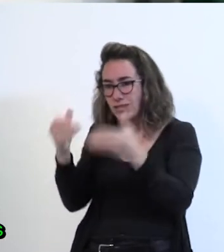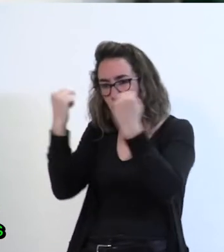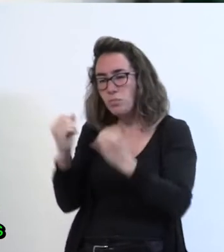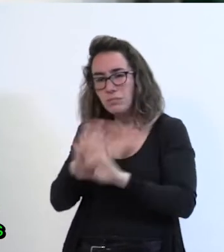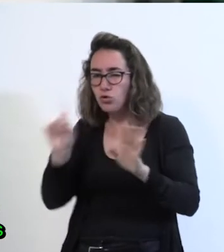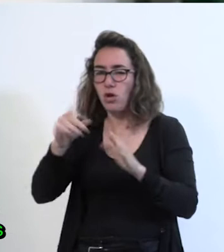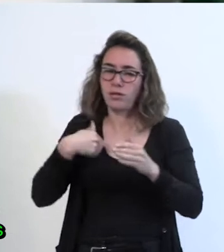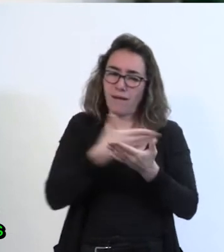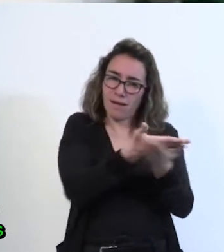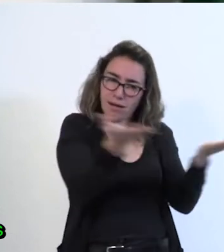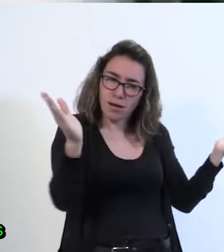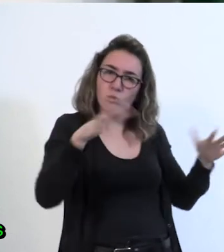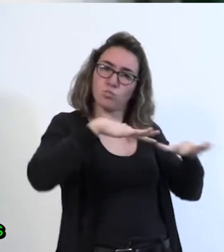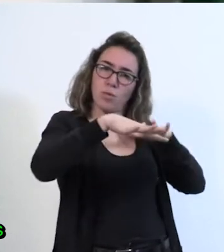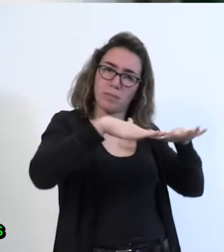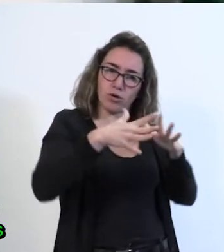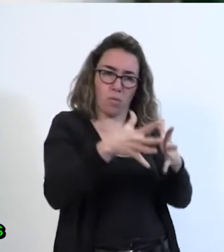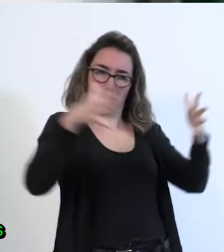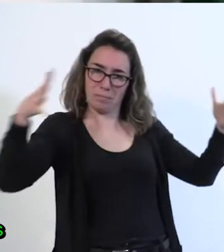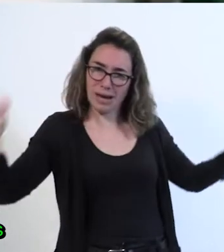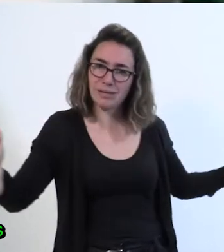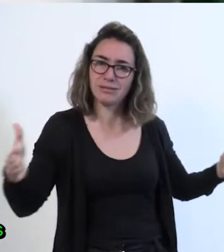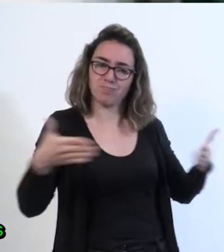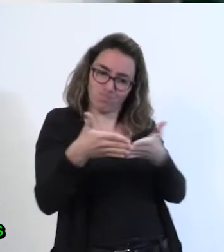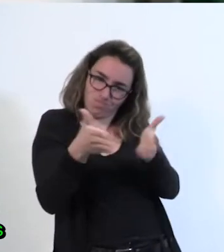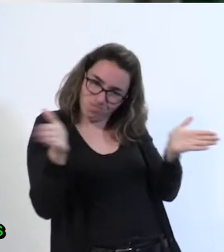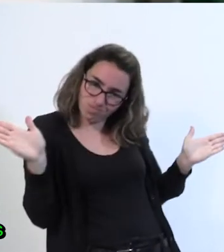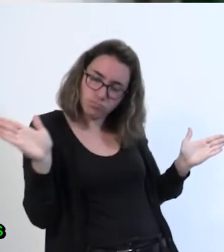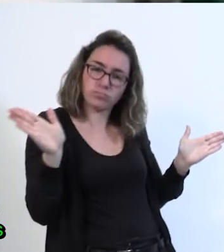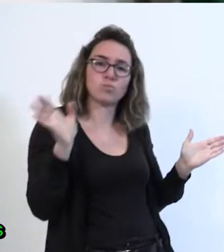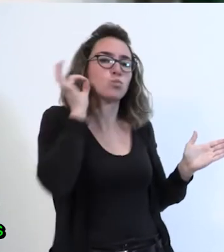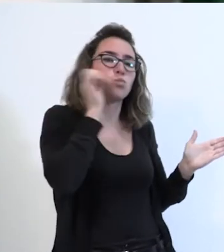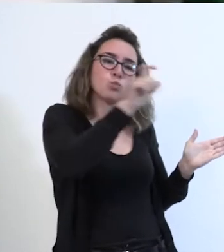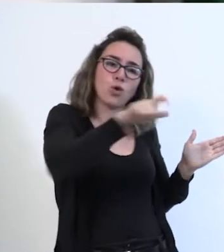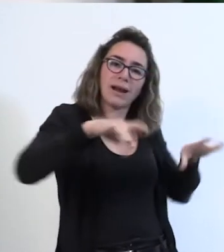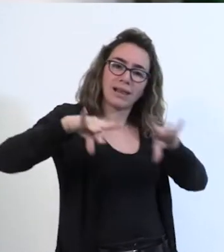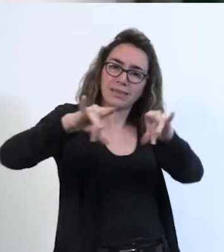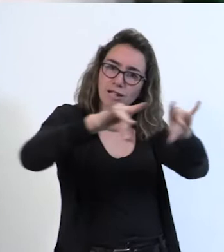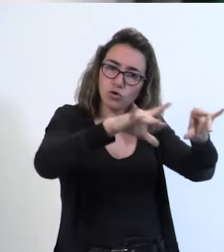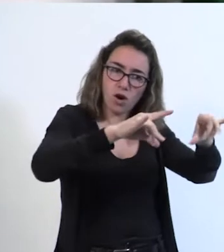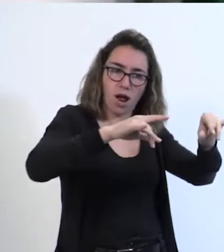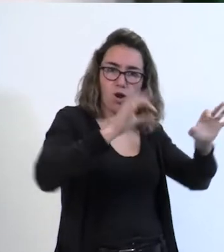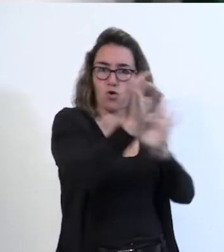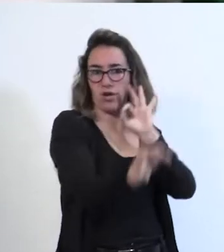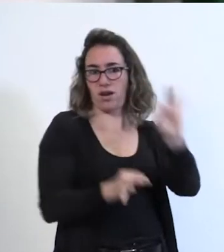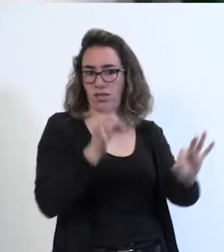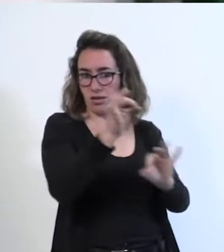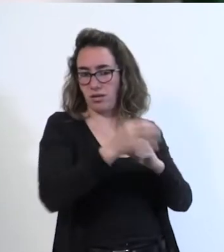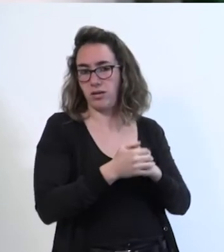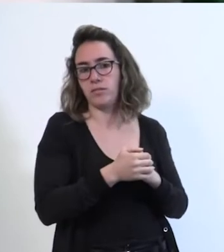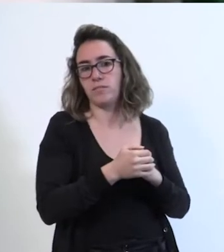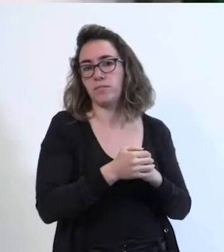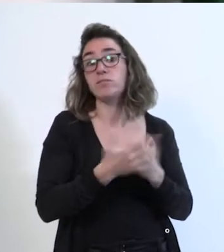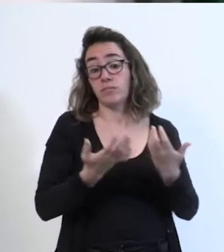amplia a la ampliación de movimiento y de organización de las mujeres a nivel territorial. Entonces la